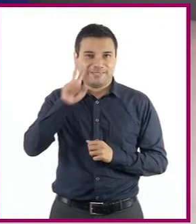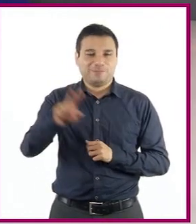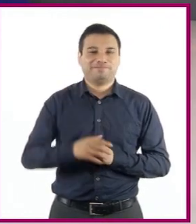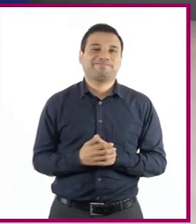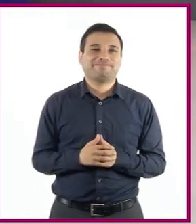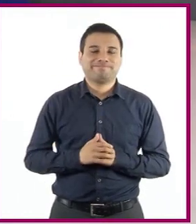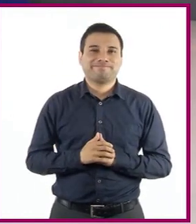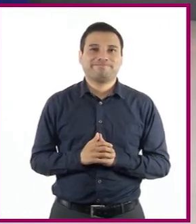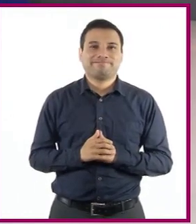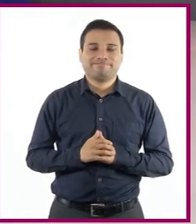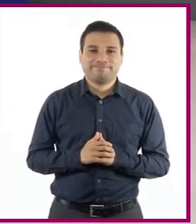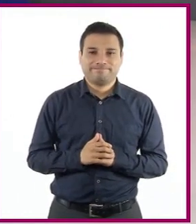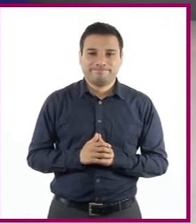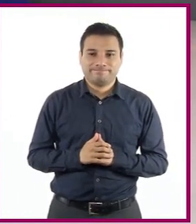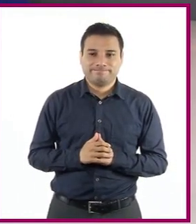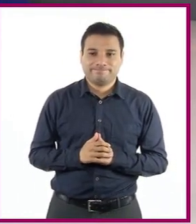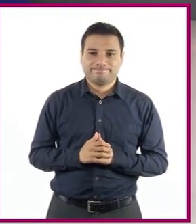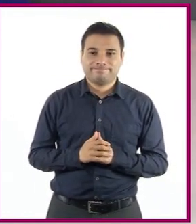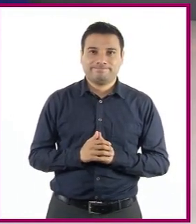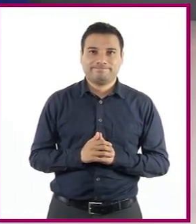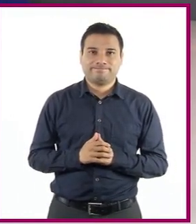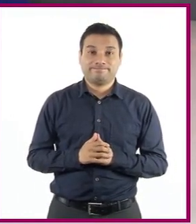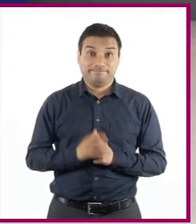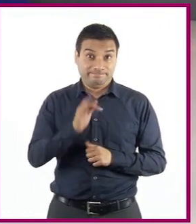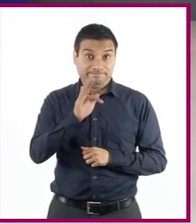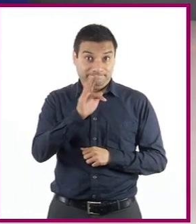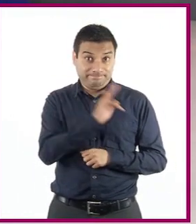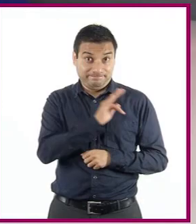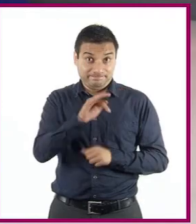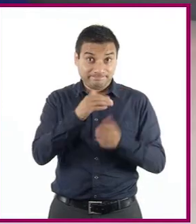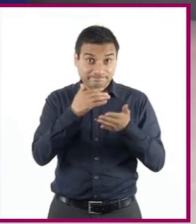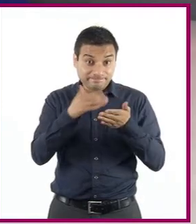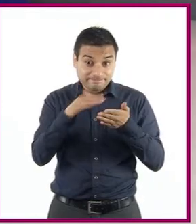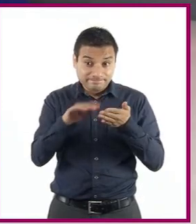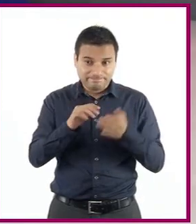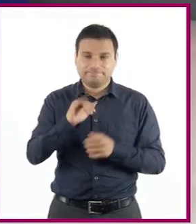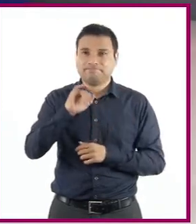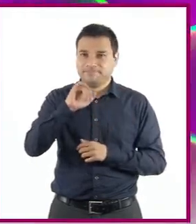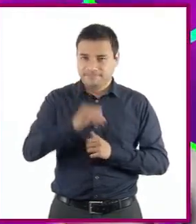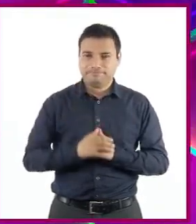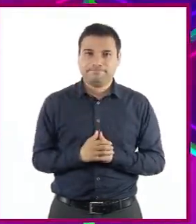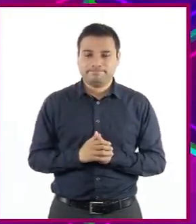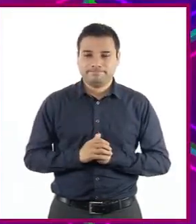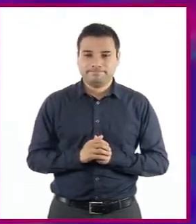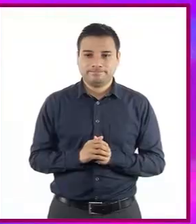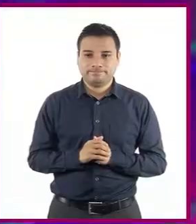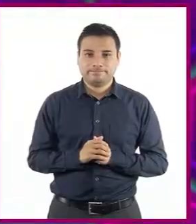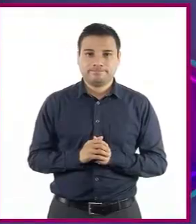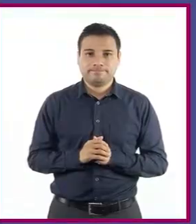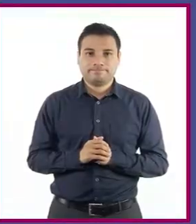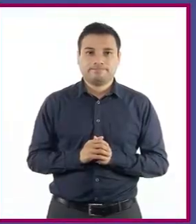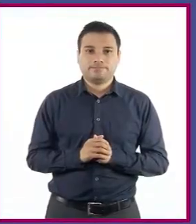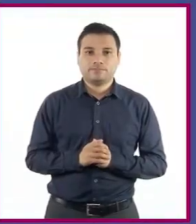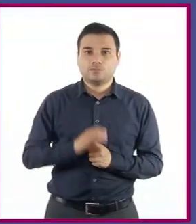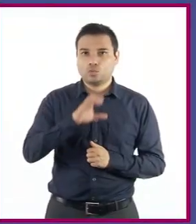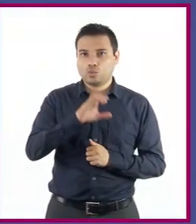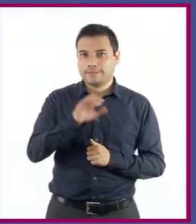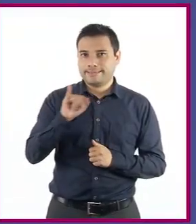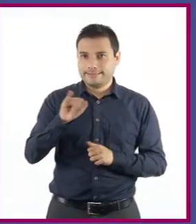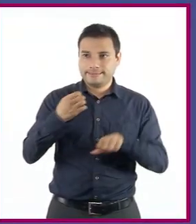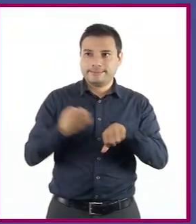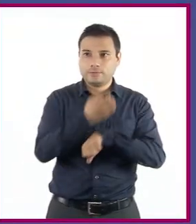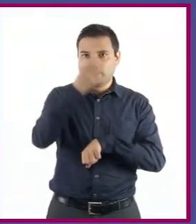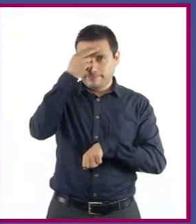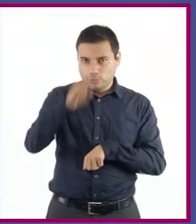verlos. Enrique, ¿puedes leer la siguiente carta? Claro que sí, profesora. Gracias. Cuautitlán Izcalli, Estado de